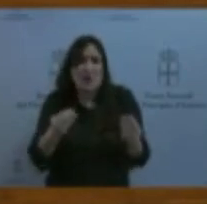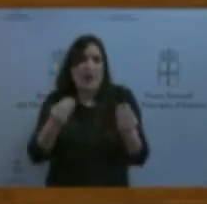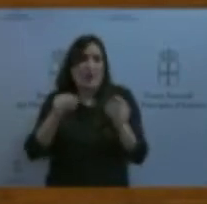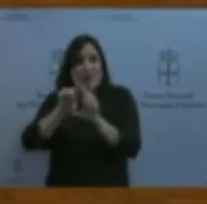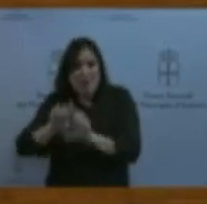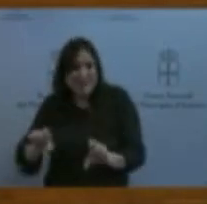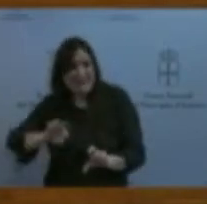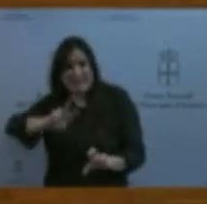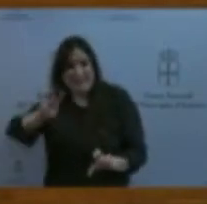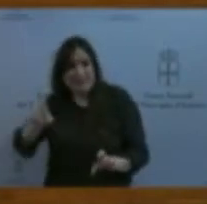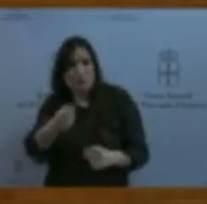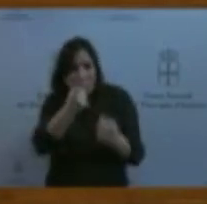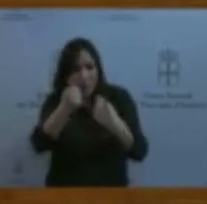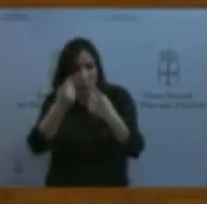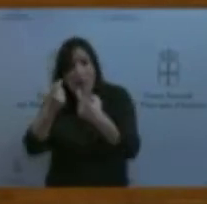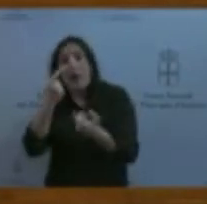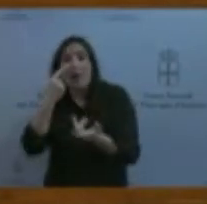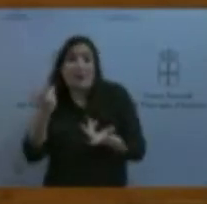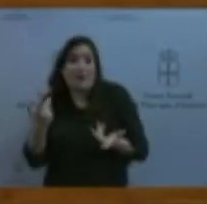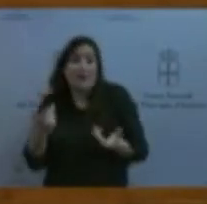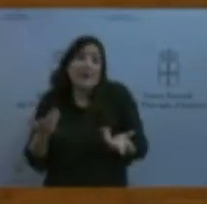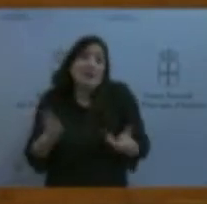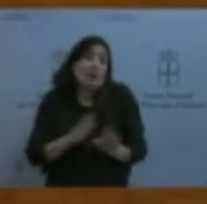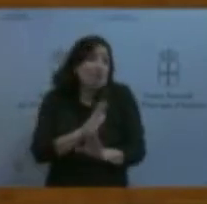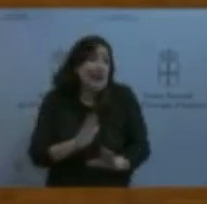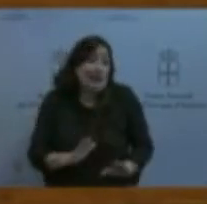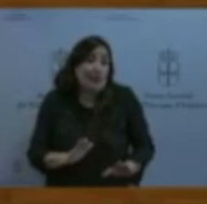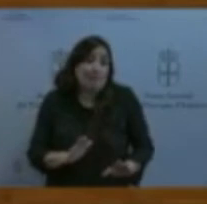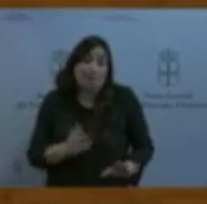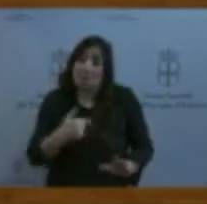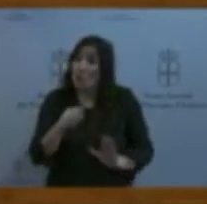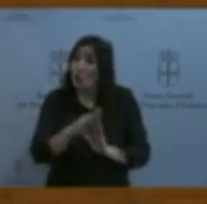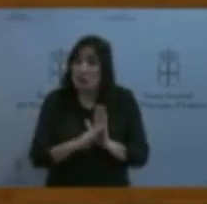lo que se ve, no hemos acertado en las condiciones que pudieran ser suficientemente atractivas.